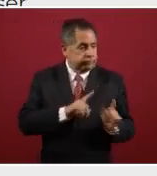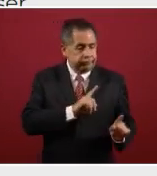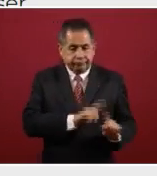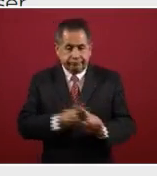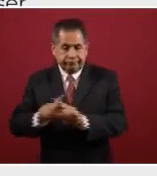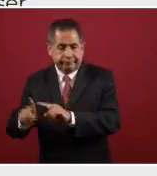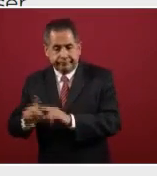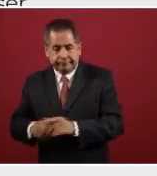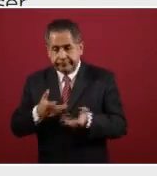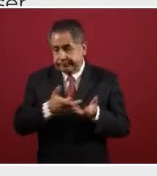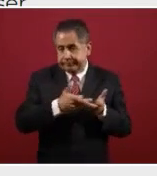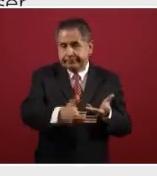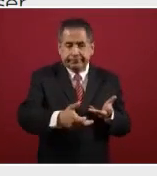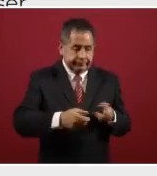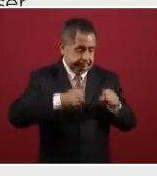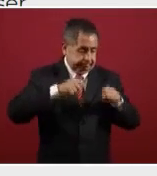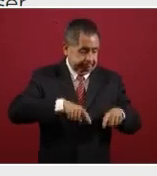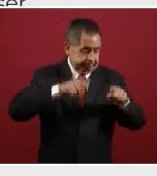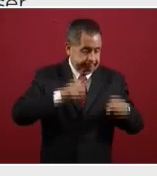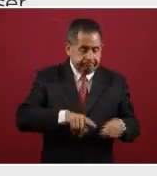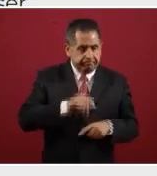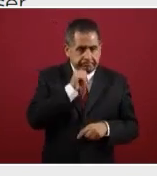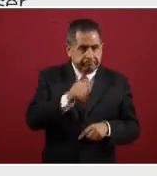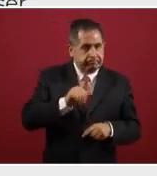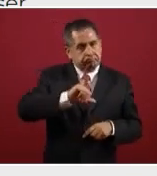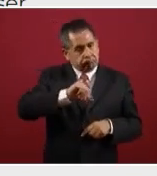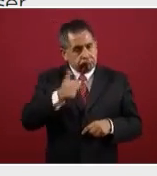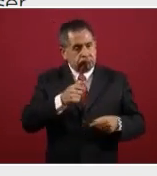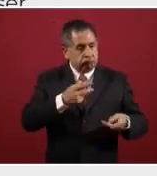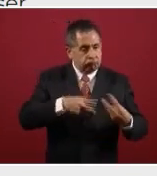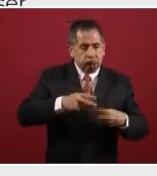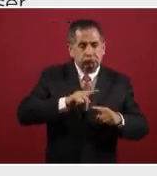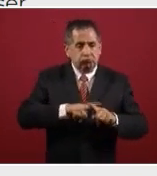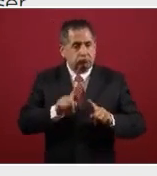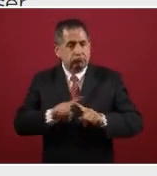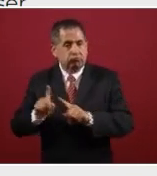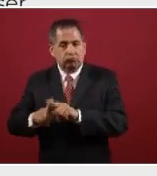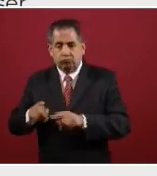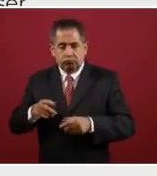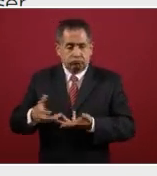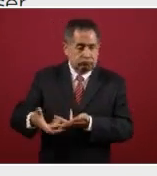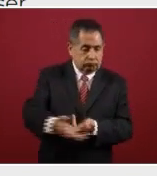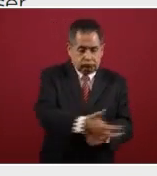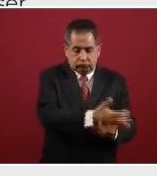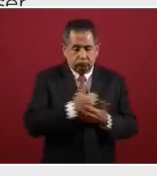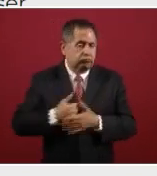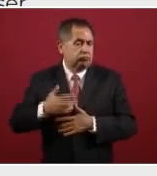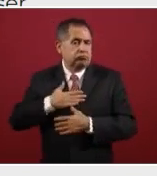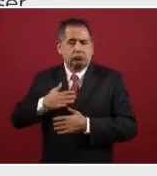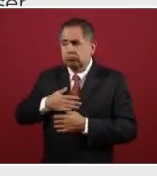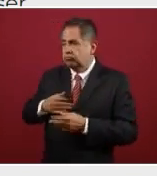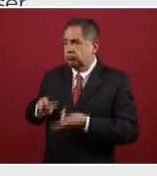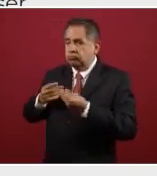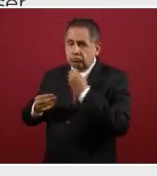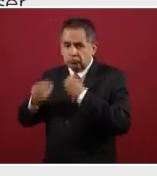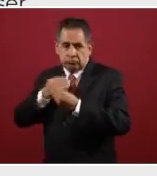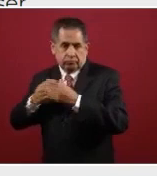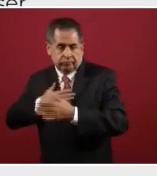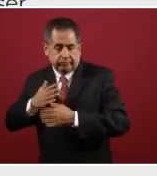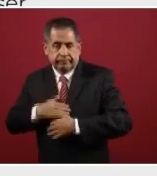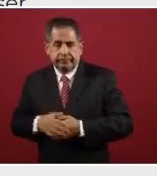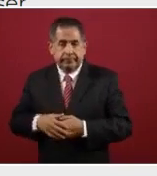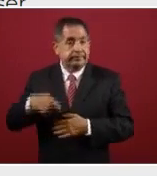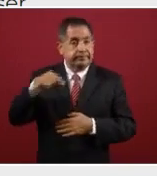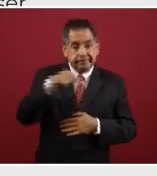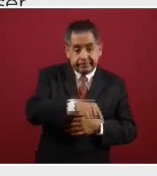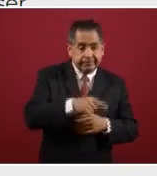diferentes usos para el autoconsumo. Hablamos nosotros de que son policultivos donde se intercalan árboles